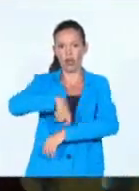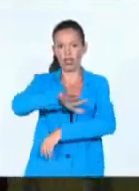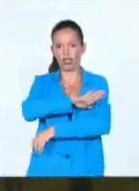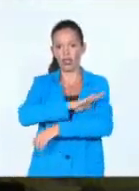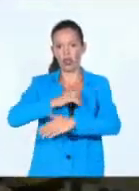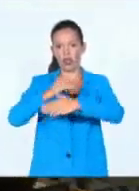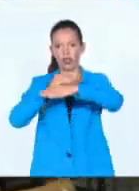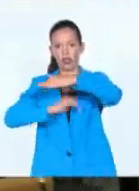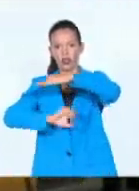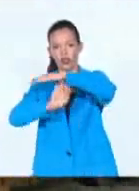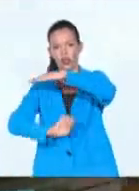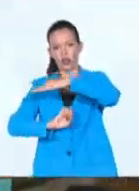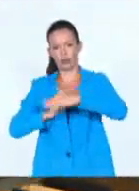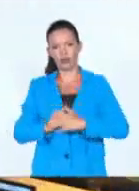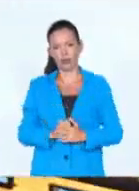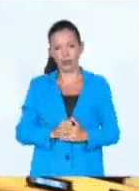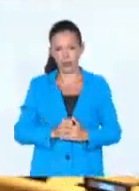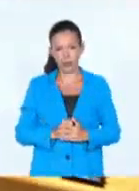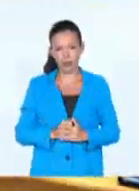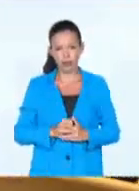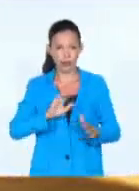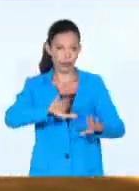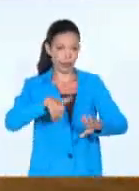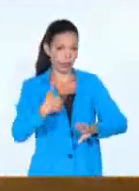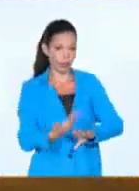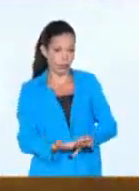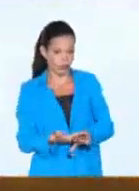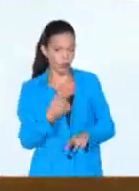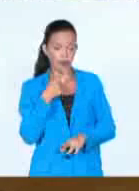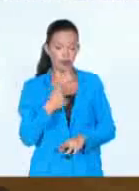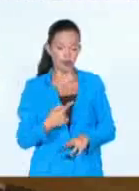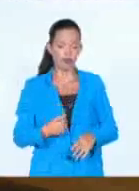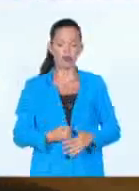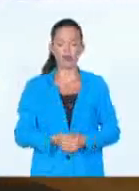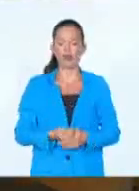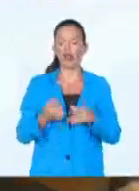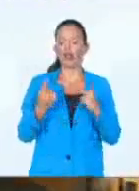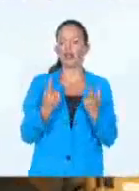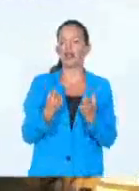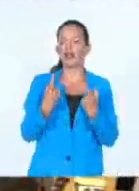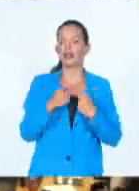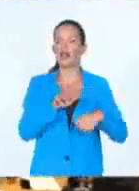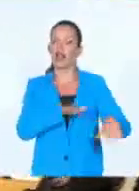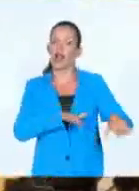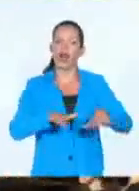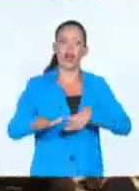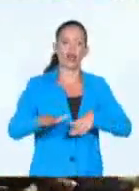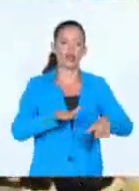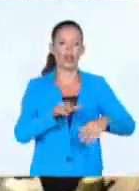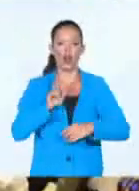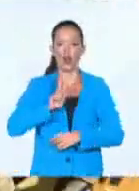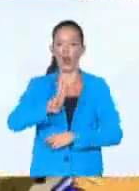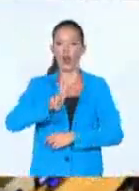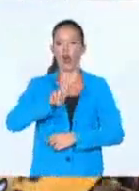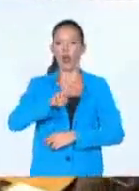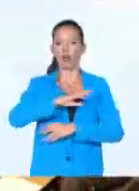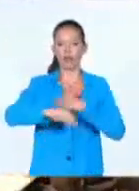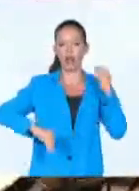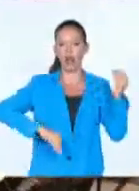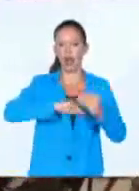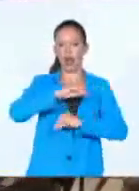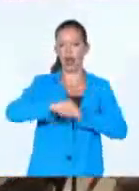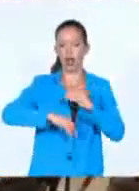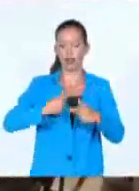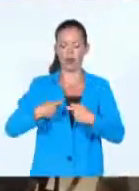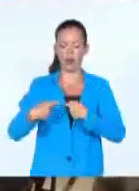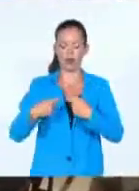otro momento de su intervención, el presidente Díaz-Canel insistió en que se necesitan acciones inmediatas para transformar el sistema de comercio internacional